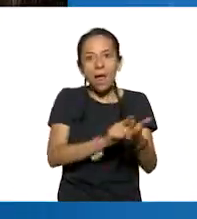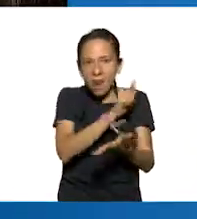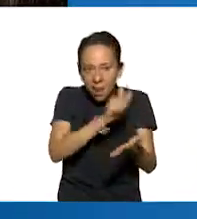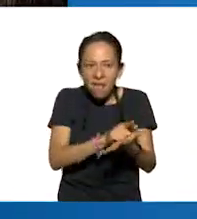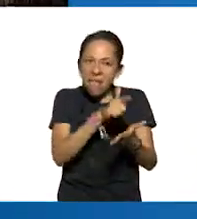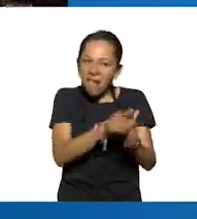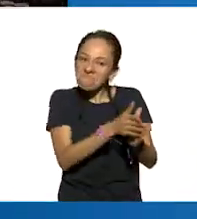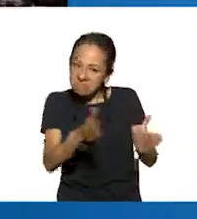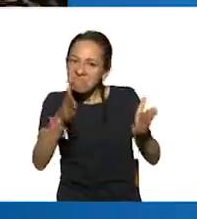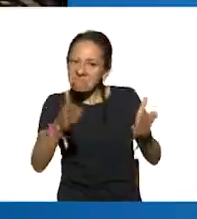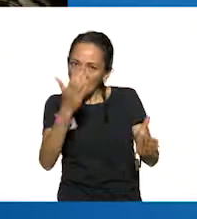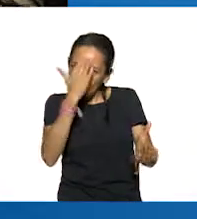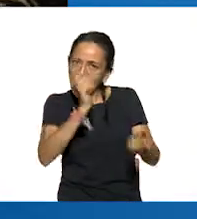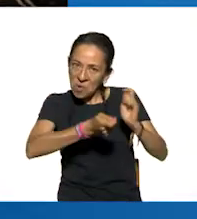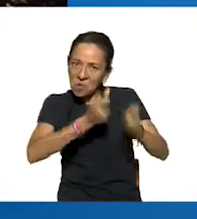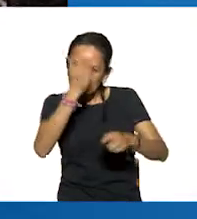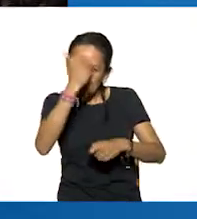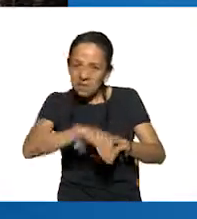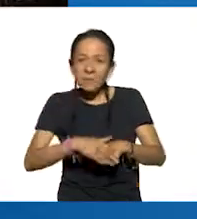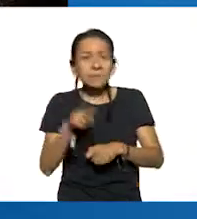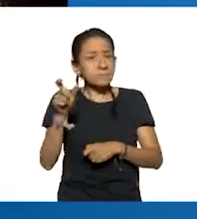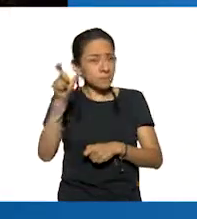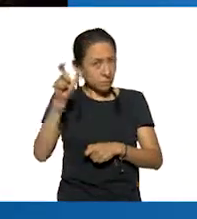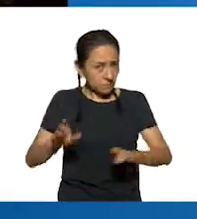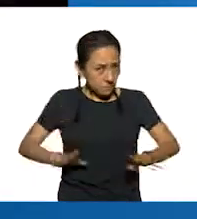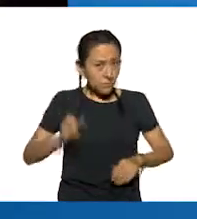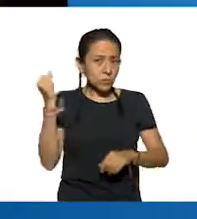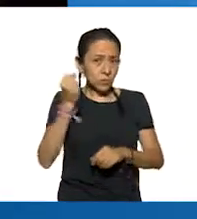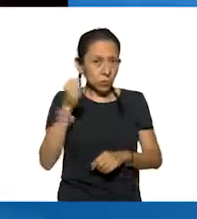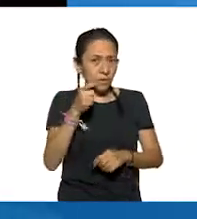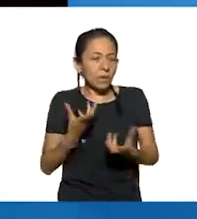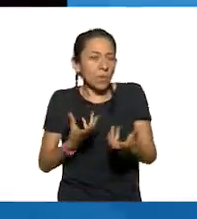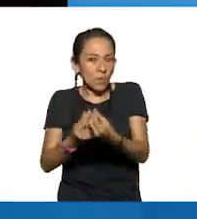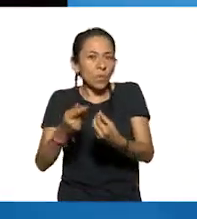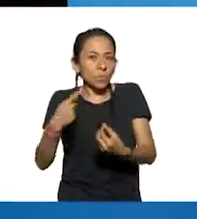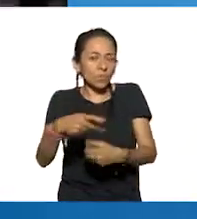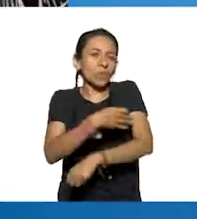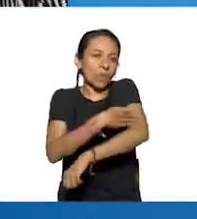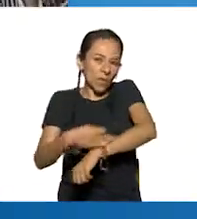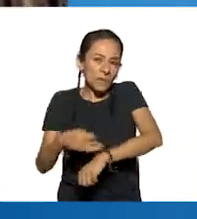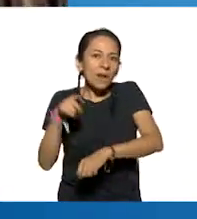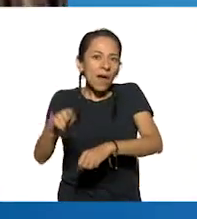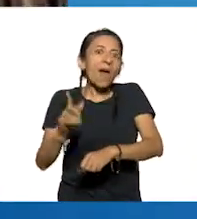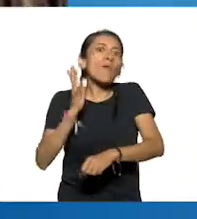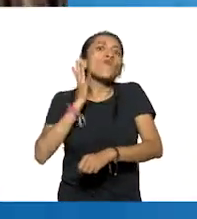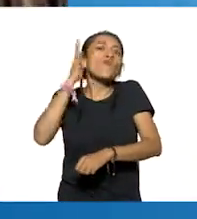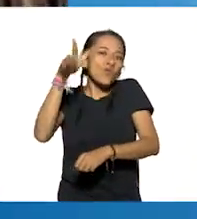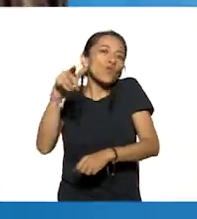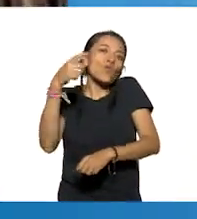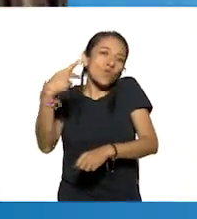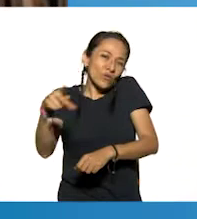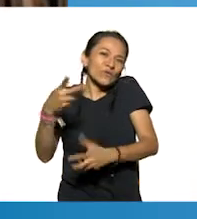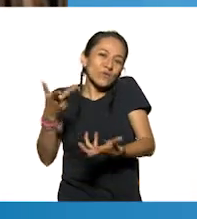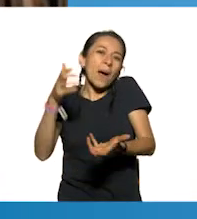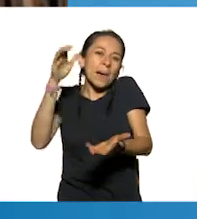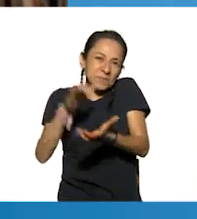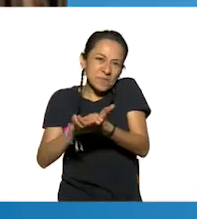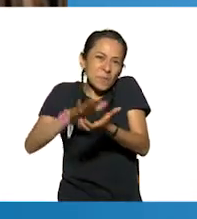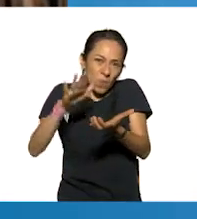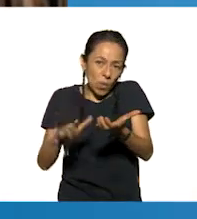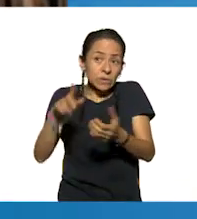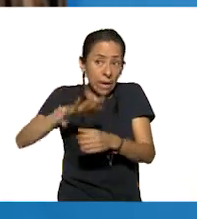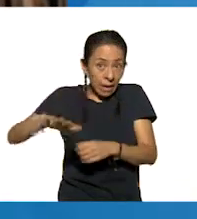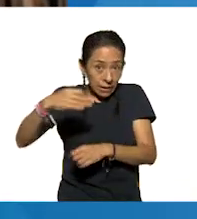Tiene también la suerte de entrar en una familia, la familia de su futura mujer, que también lo